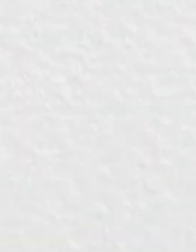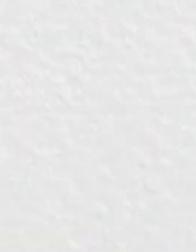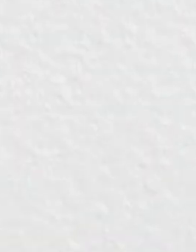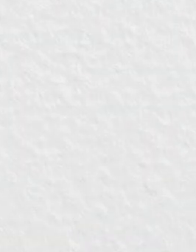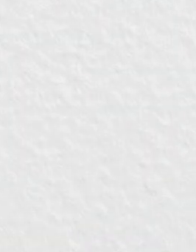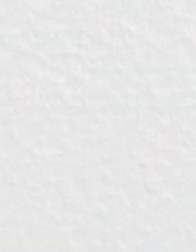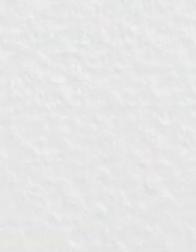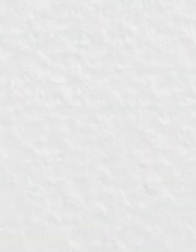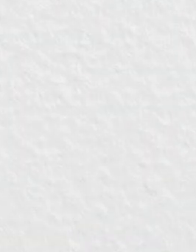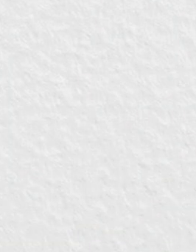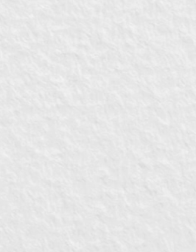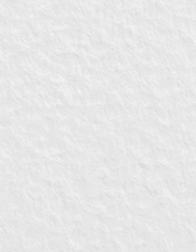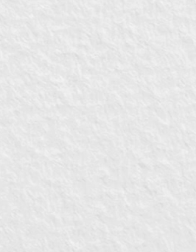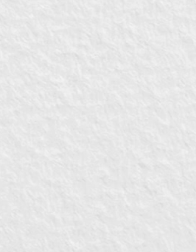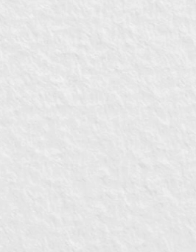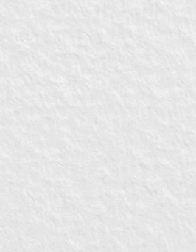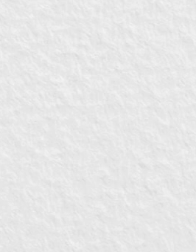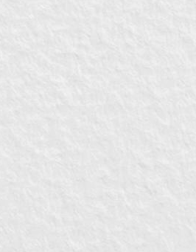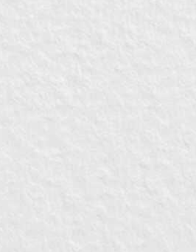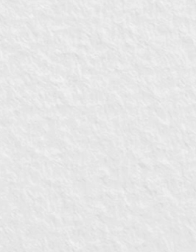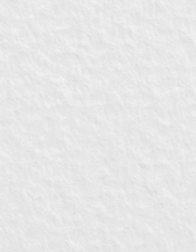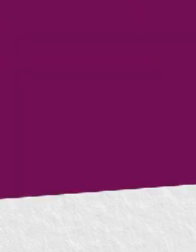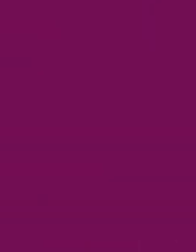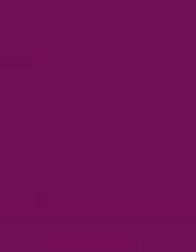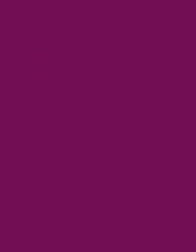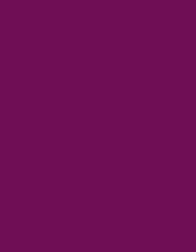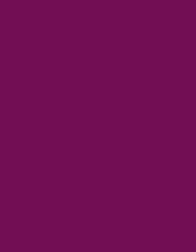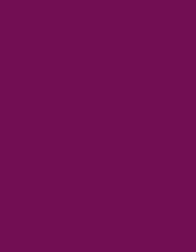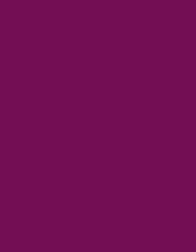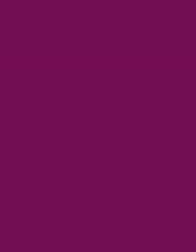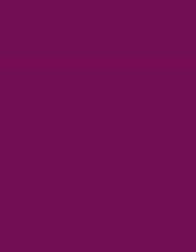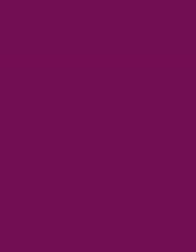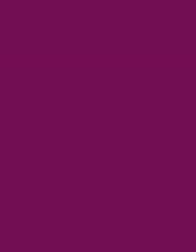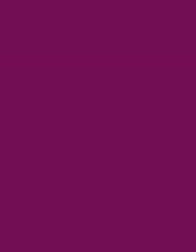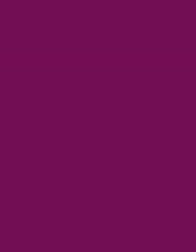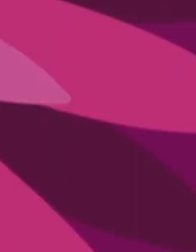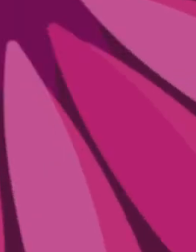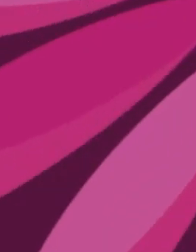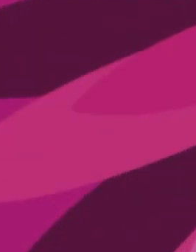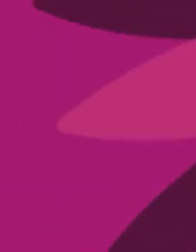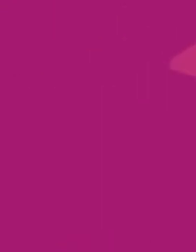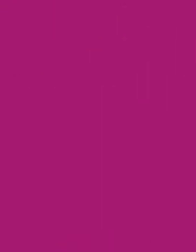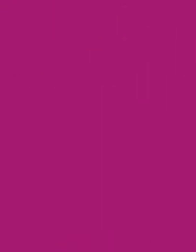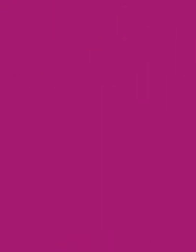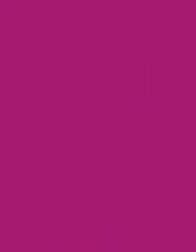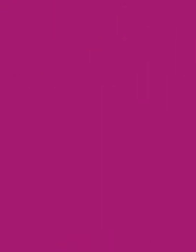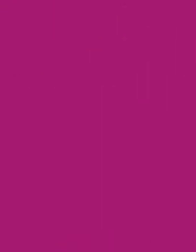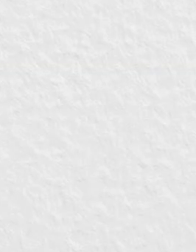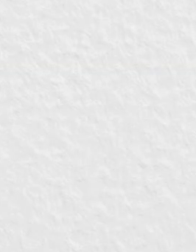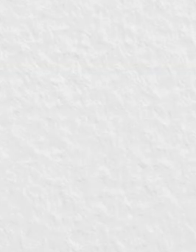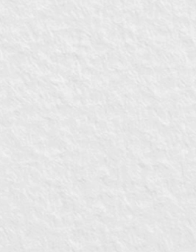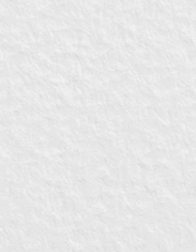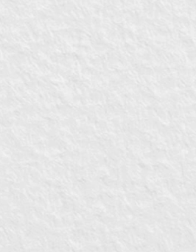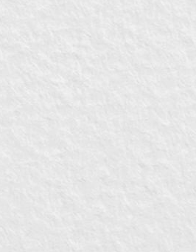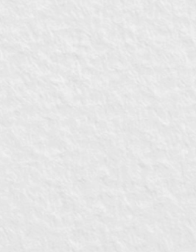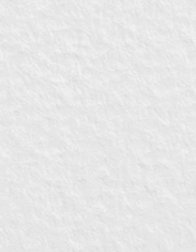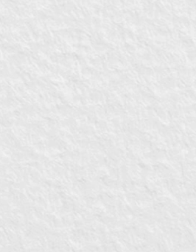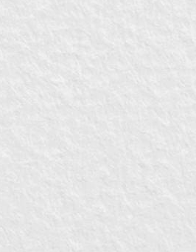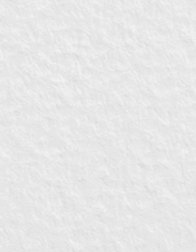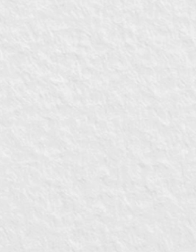El Instituto Electoral y de Participación Ciudadana reportó que ya la gran mayoría de las casillas han cerrado, esto para contestar el conteo preliminar.